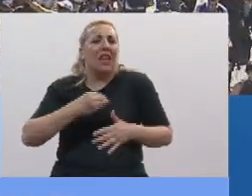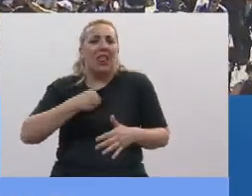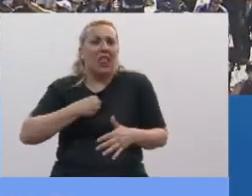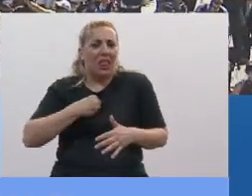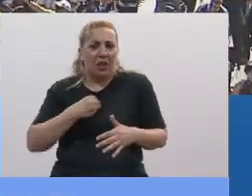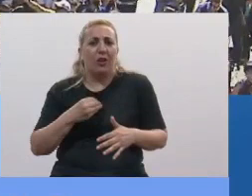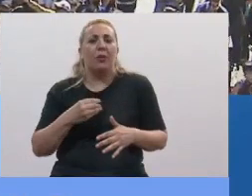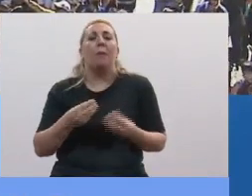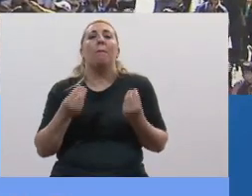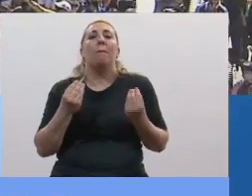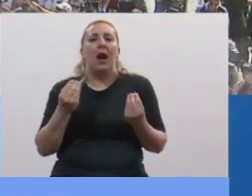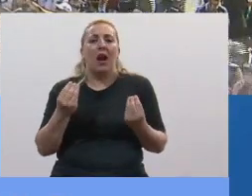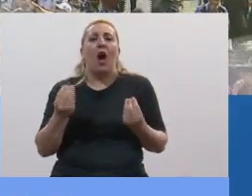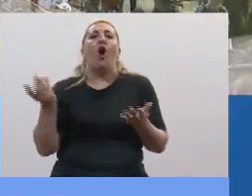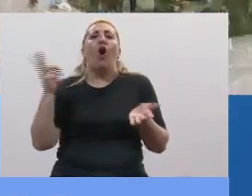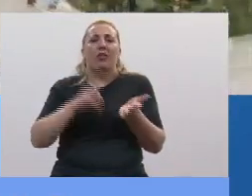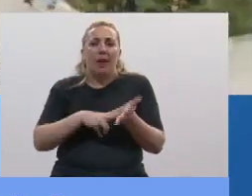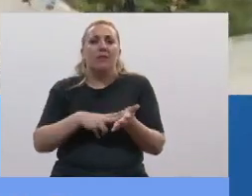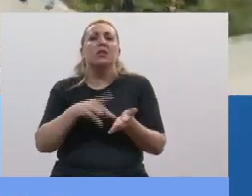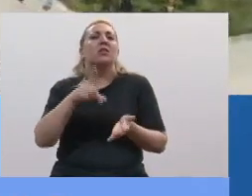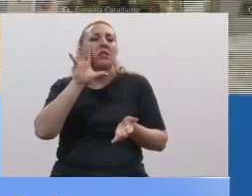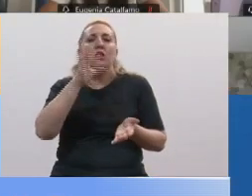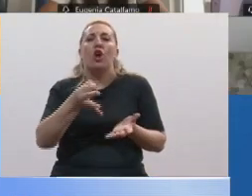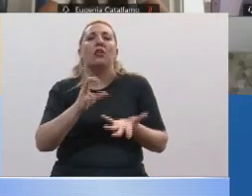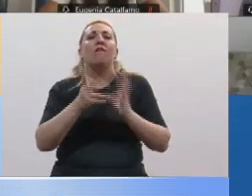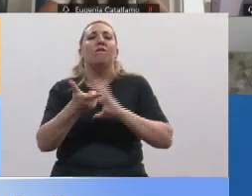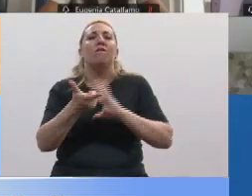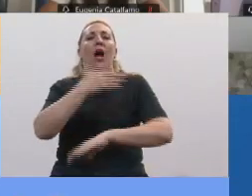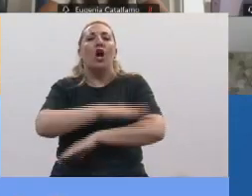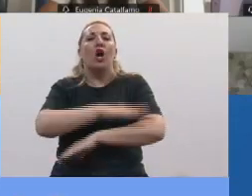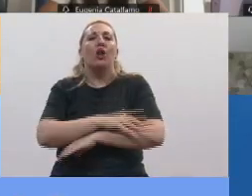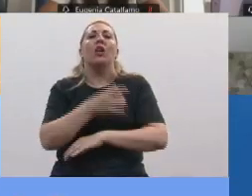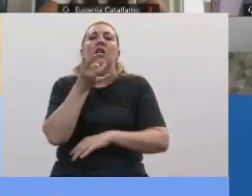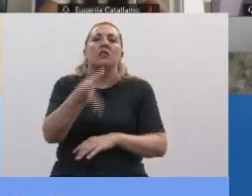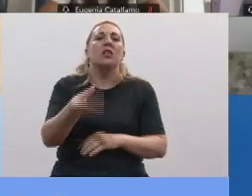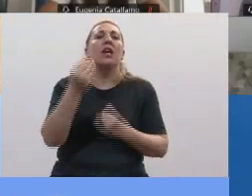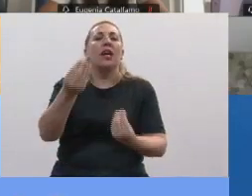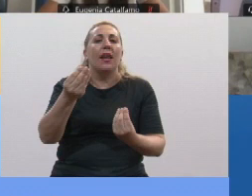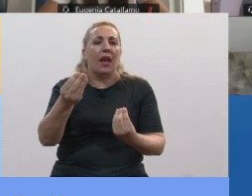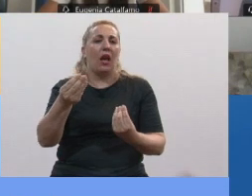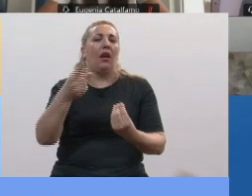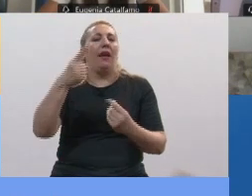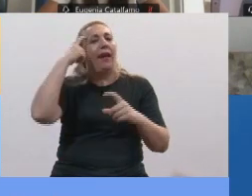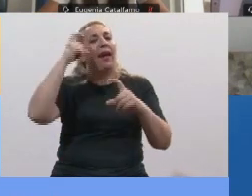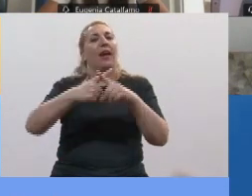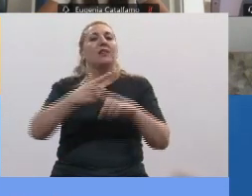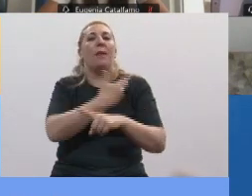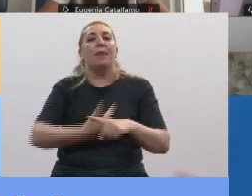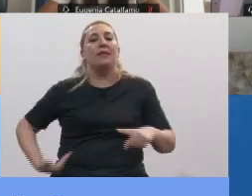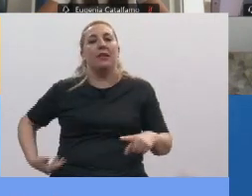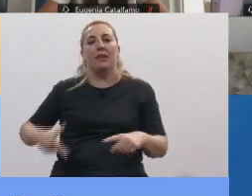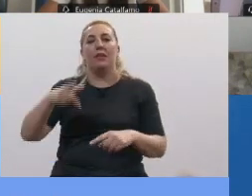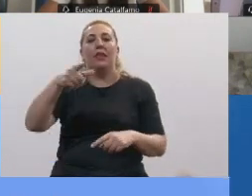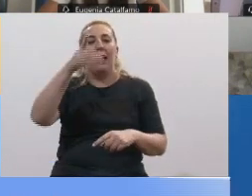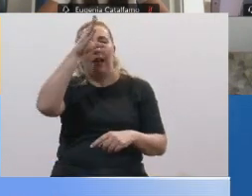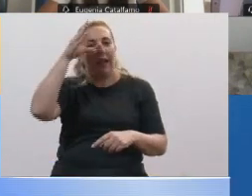para otra vez denostar la actitud de nuestra expresidenta de la Nación y presidenta del Senado, Cristina Kirchner,